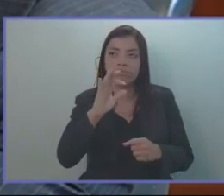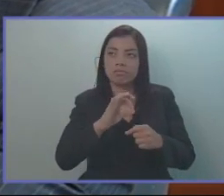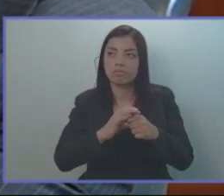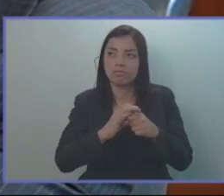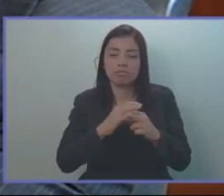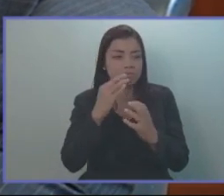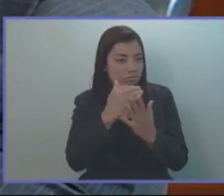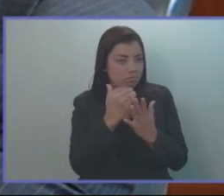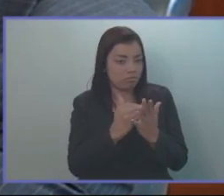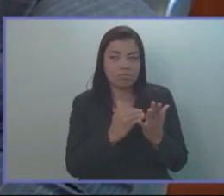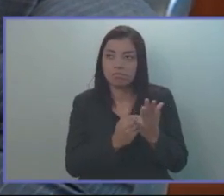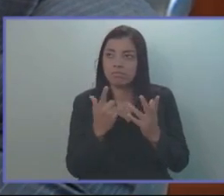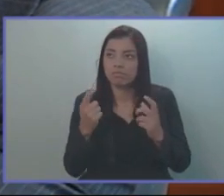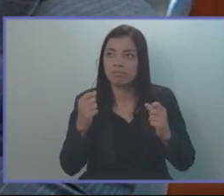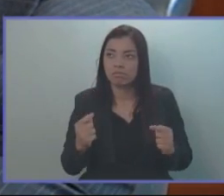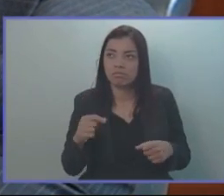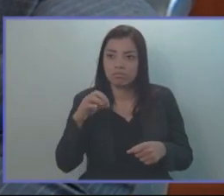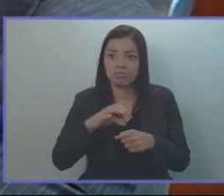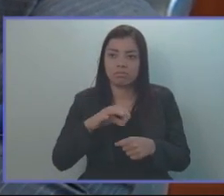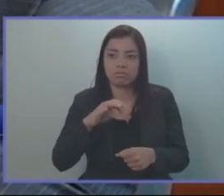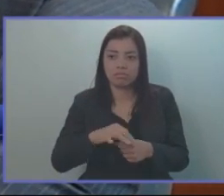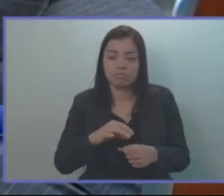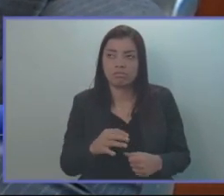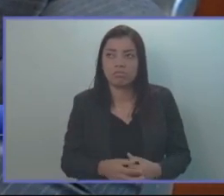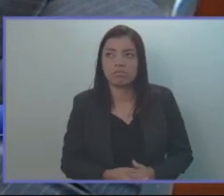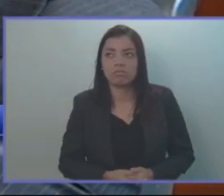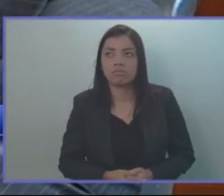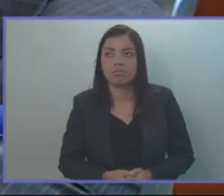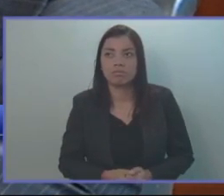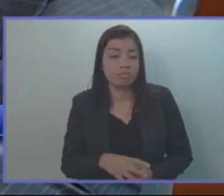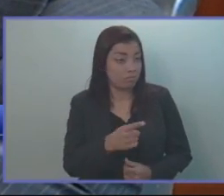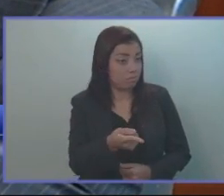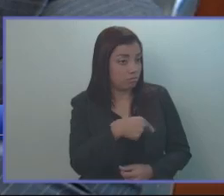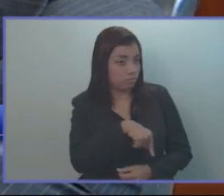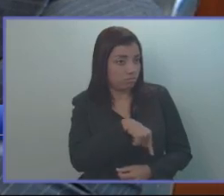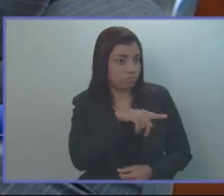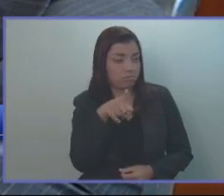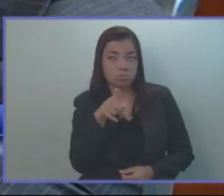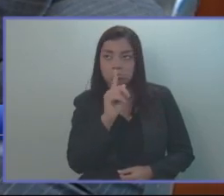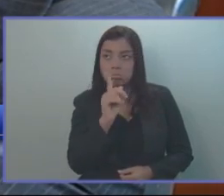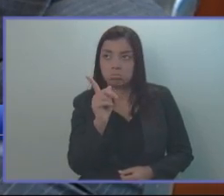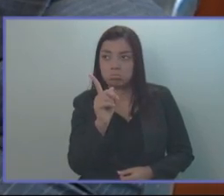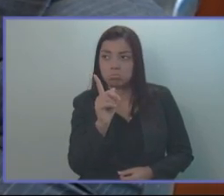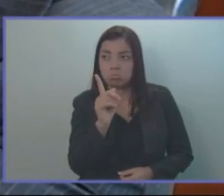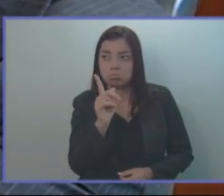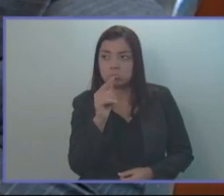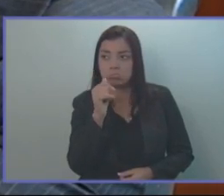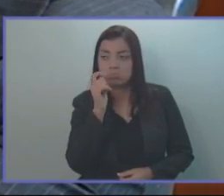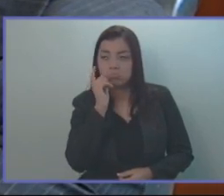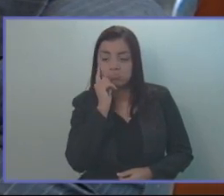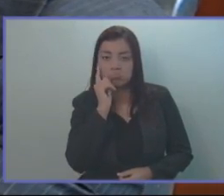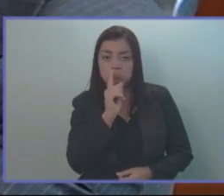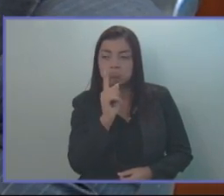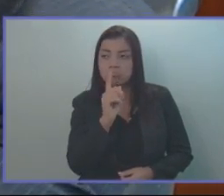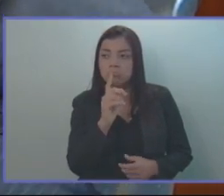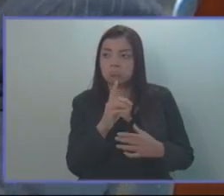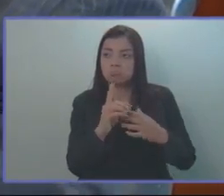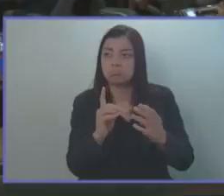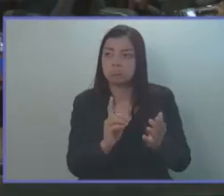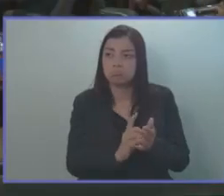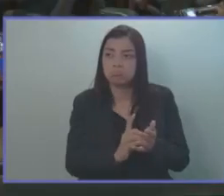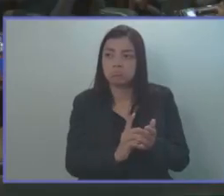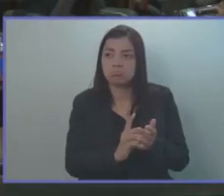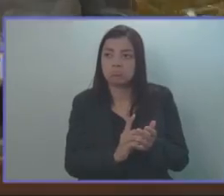estaba en su curul o no. ¿Segurito? ¿Ah? Porque dio la impresión perdón, de que no perdón, nadie. Diputado, debería